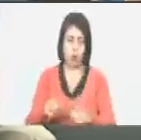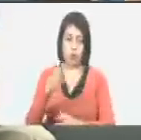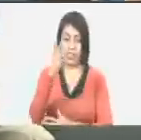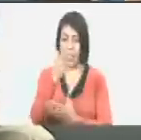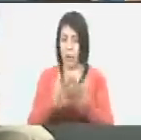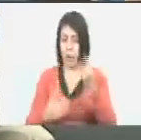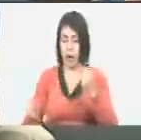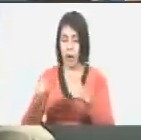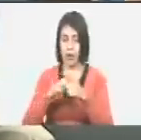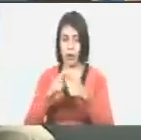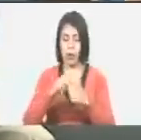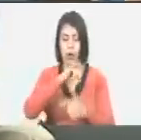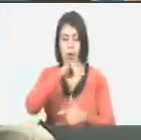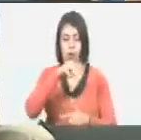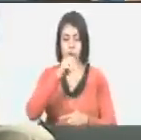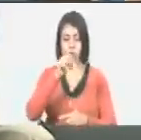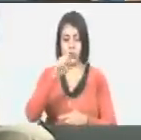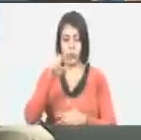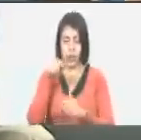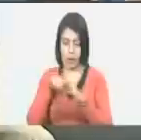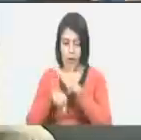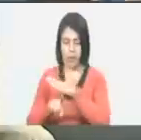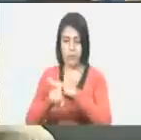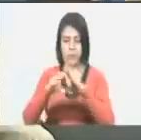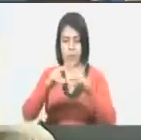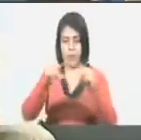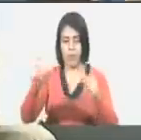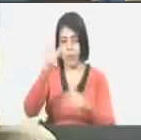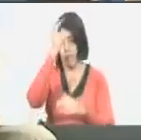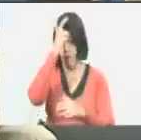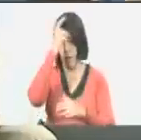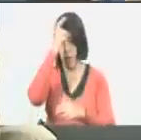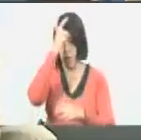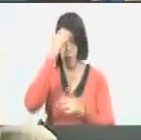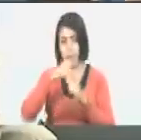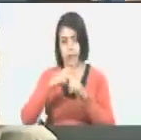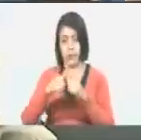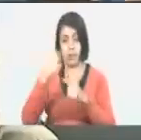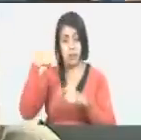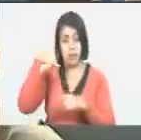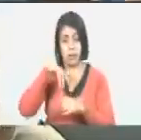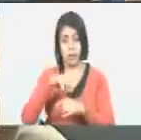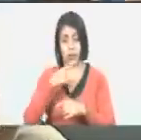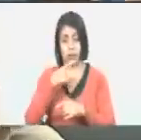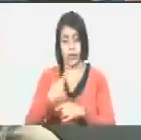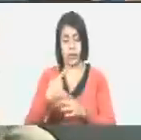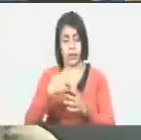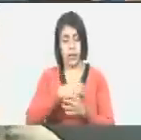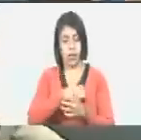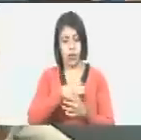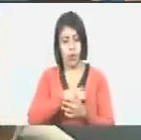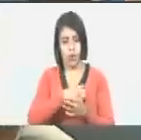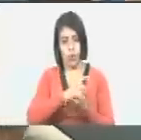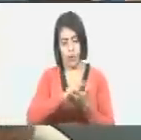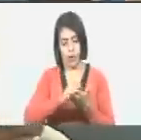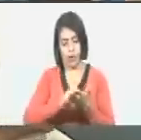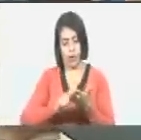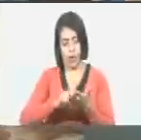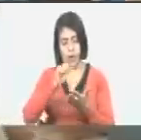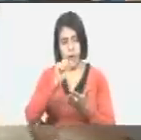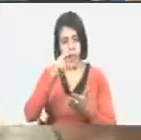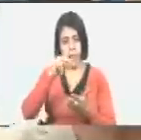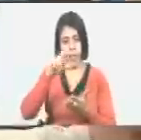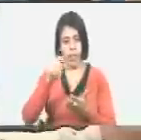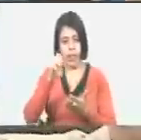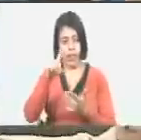huyeron. José Leonardo se interna a la sierra de Falcón, donde, según refiere la novela de Ángel Domingo y